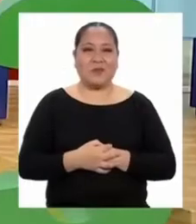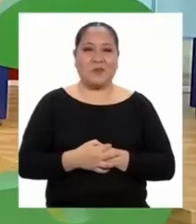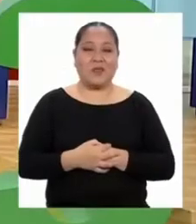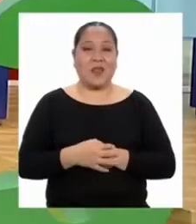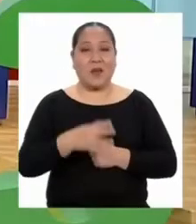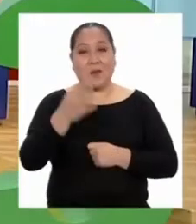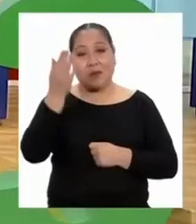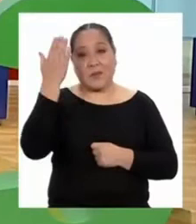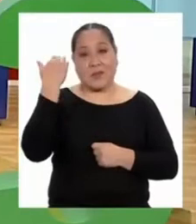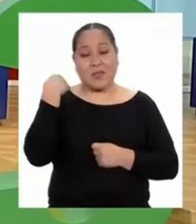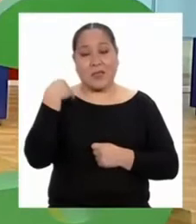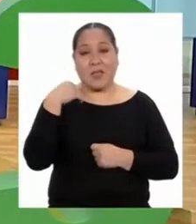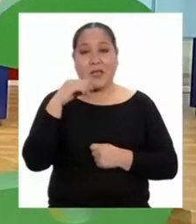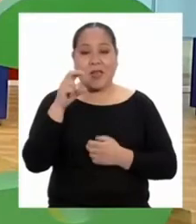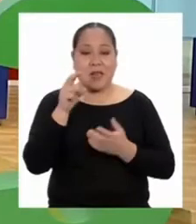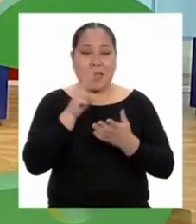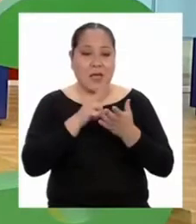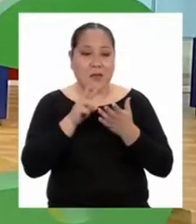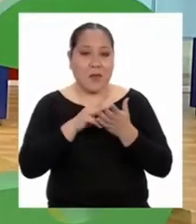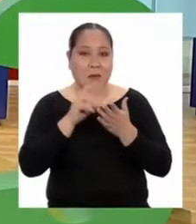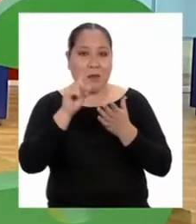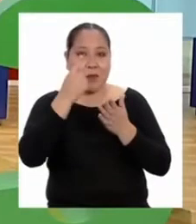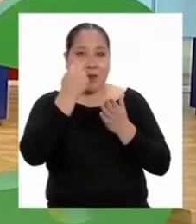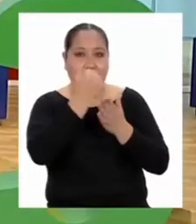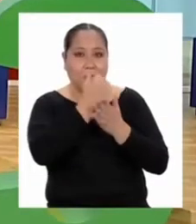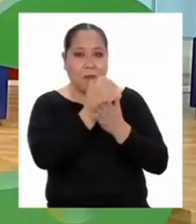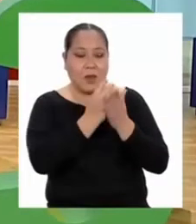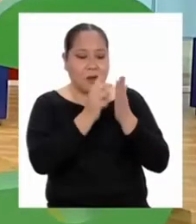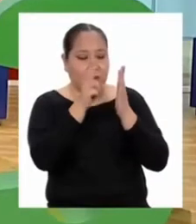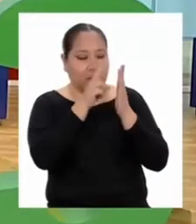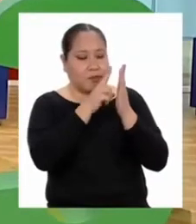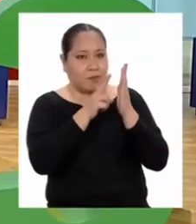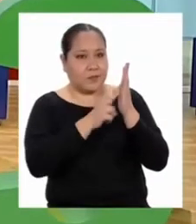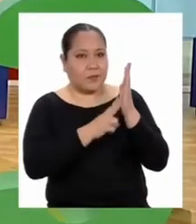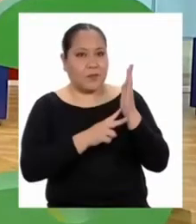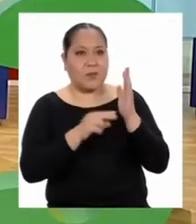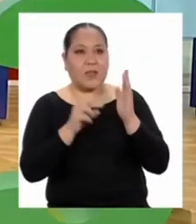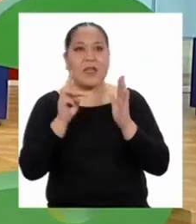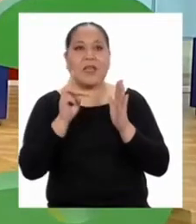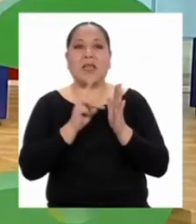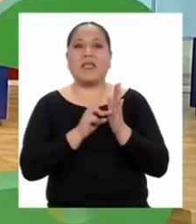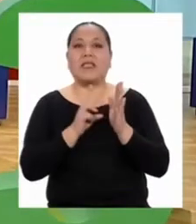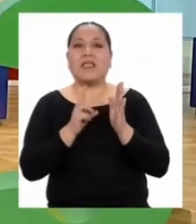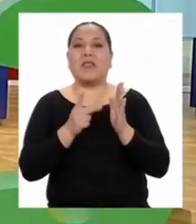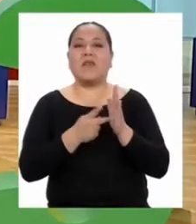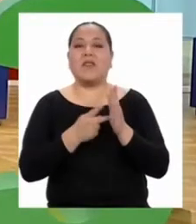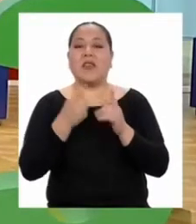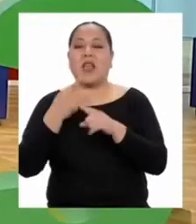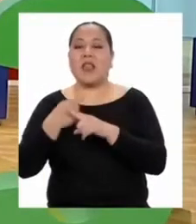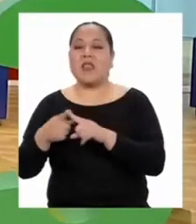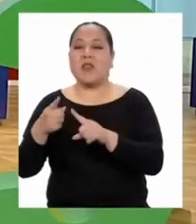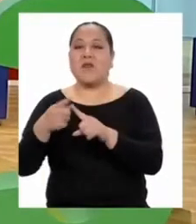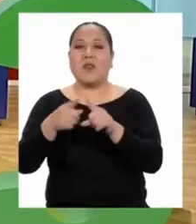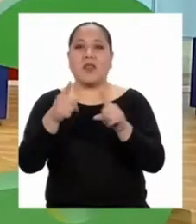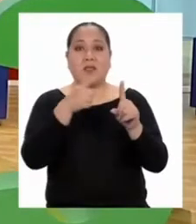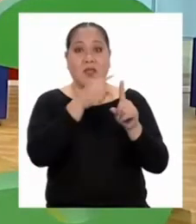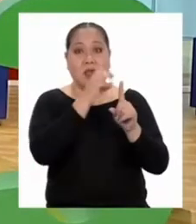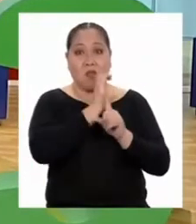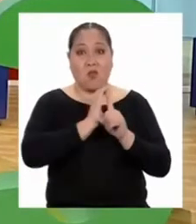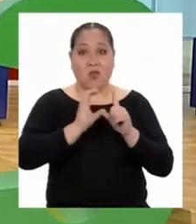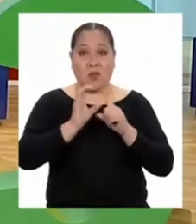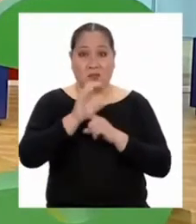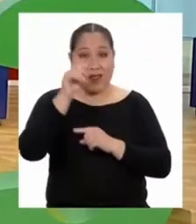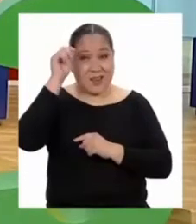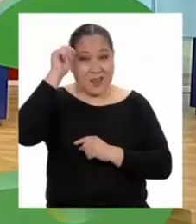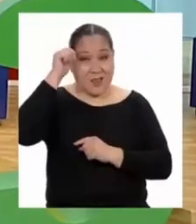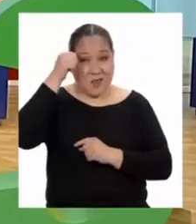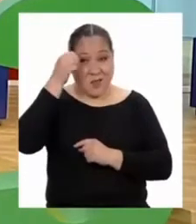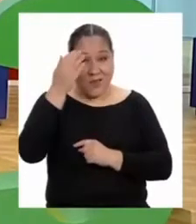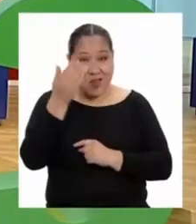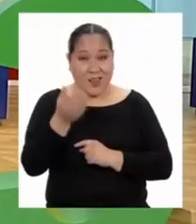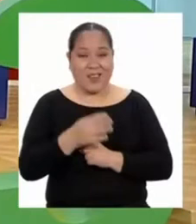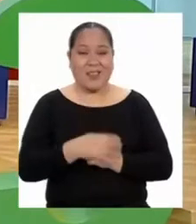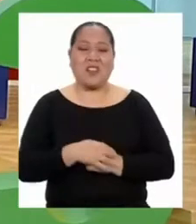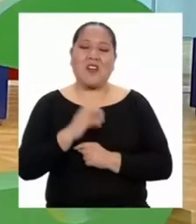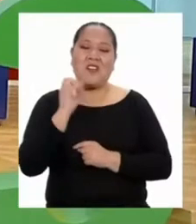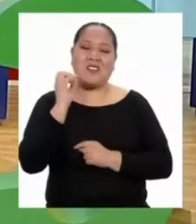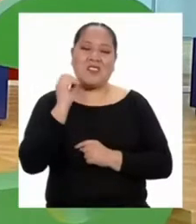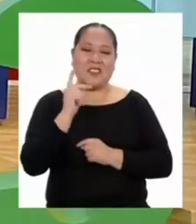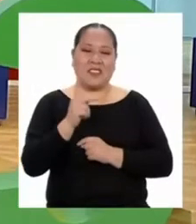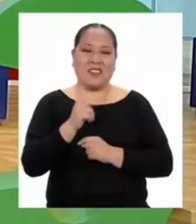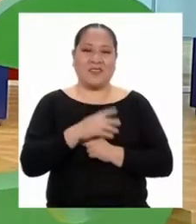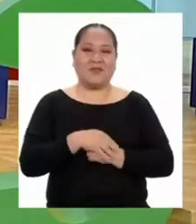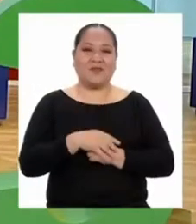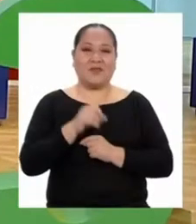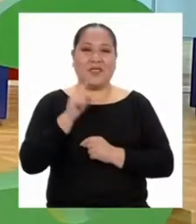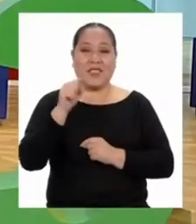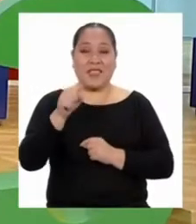vez leímos la primera parte del texto. ¿Qué es la diversidad cultural? ¿Se acuerdan? Muy bien.